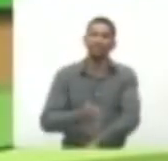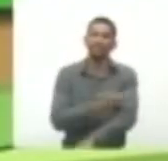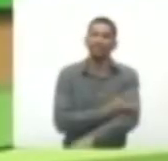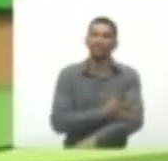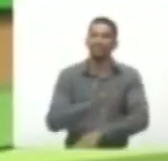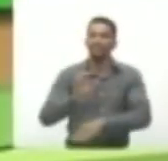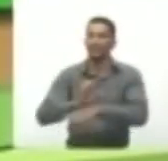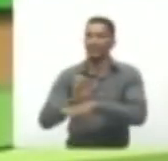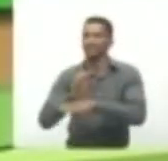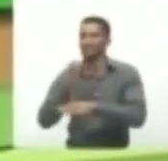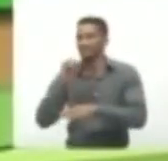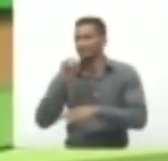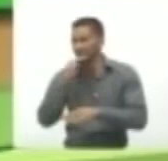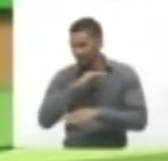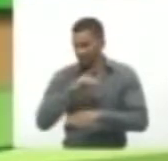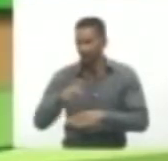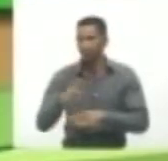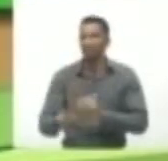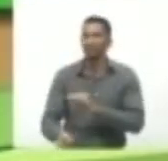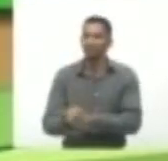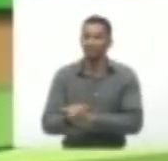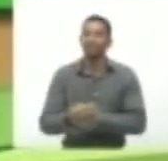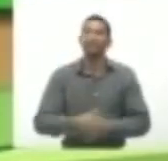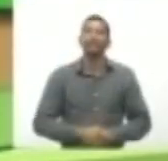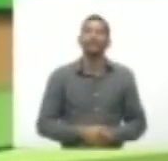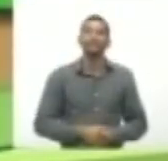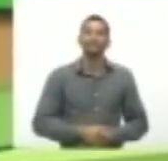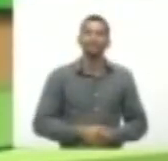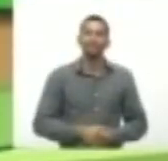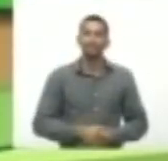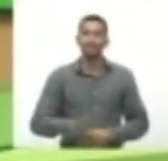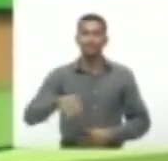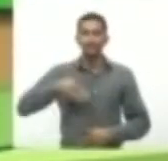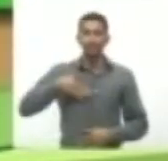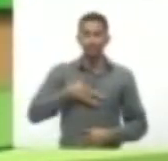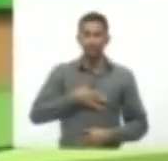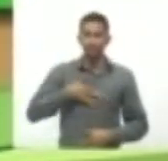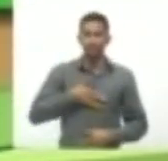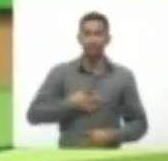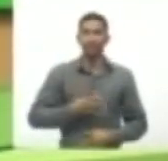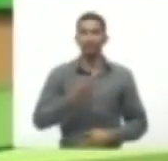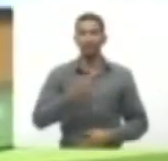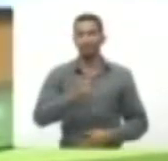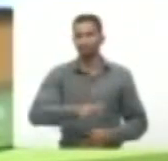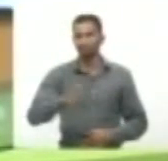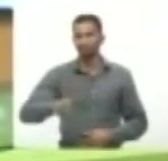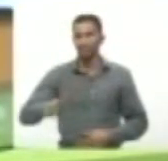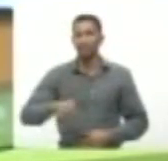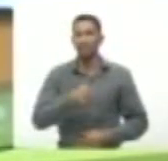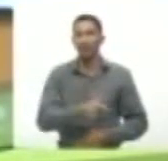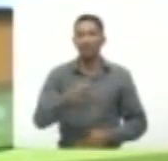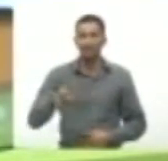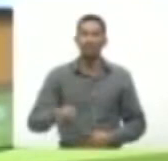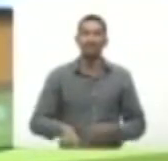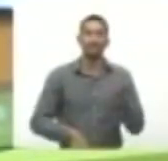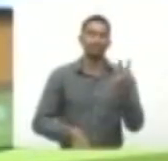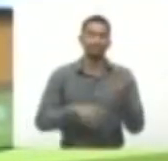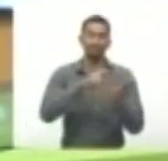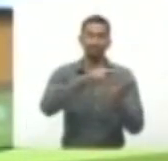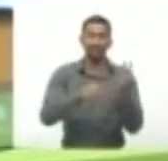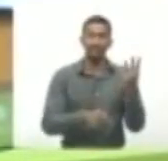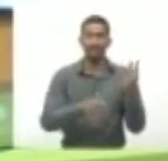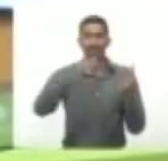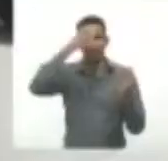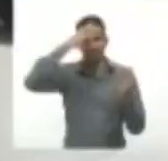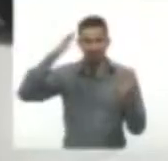fueron asesinadas en las últimas horas en el departamento de Bolívar. La cifra alcanza 3 en Cartagena y 1 en el municipio de Arjona, todas con arma de